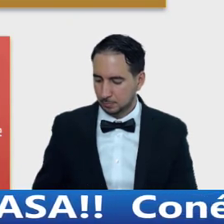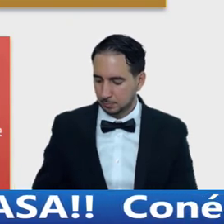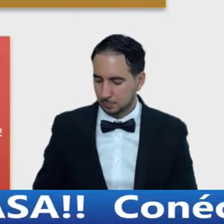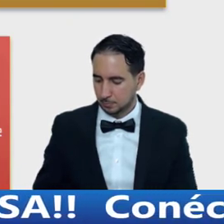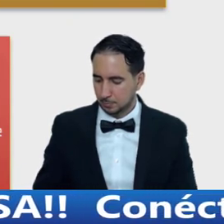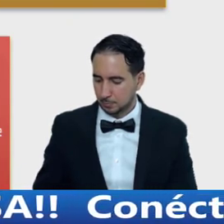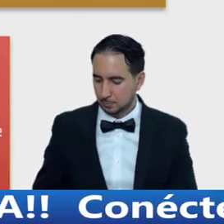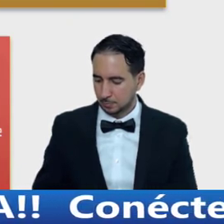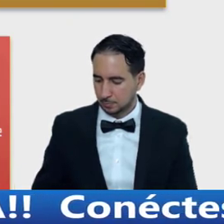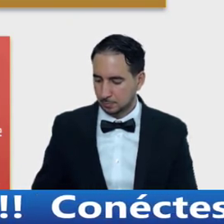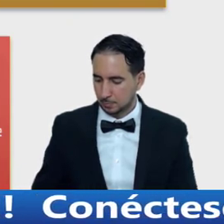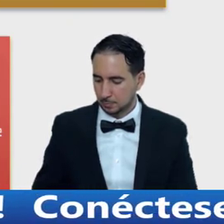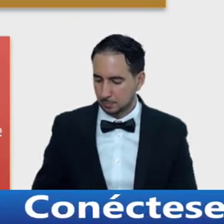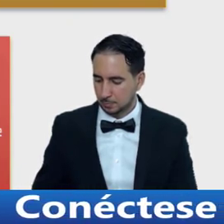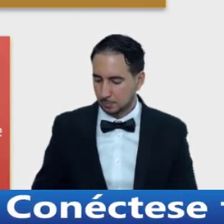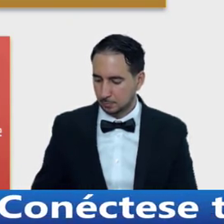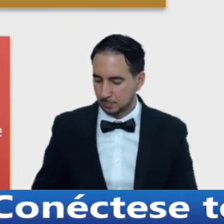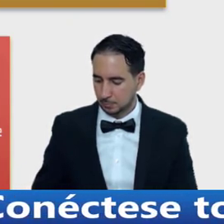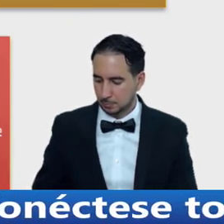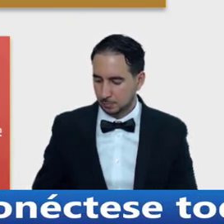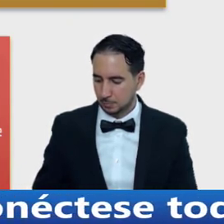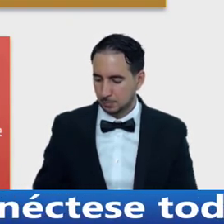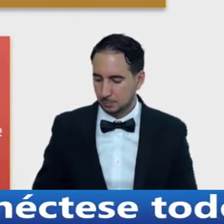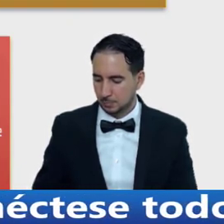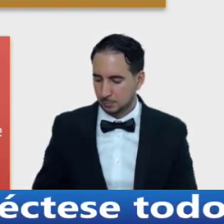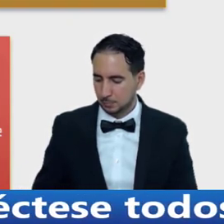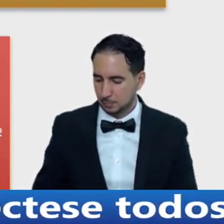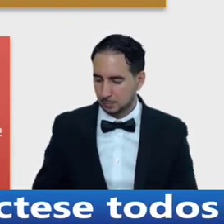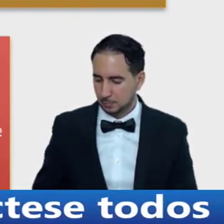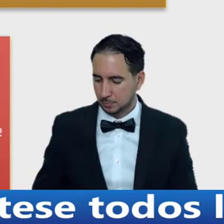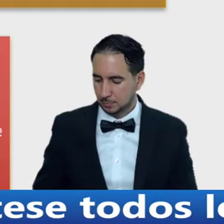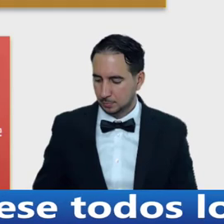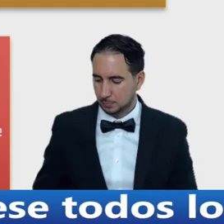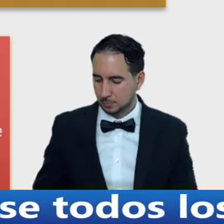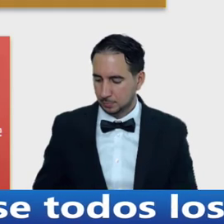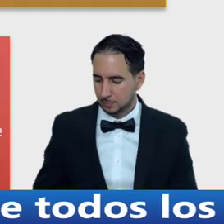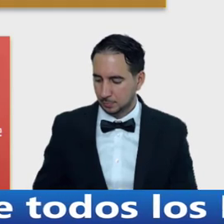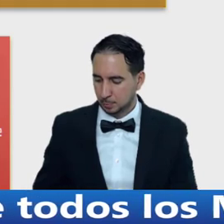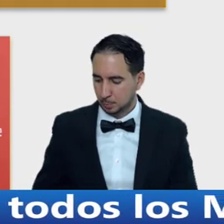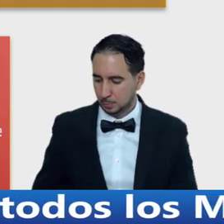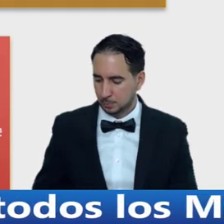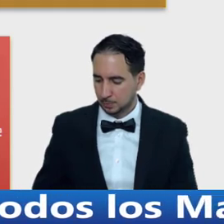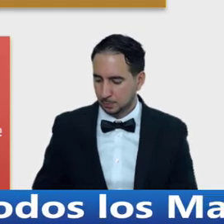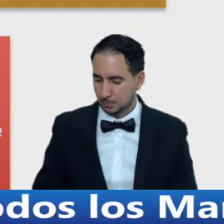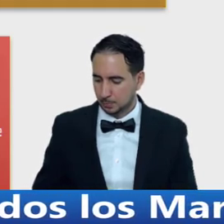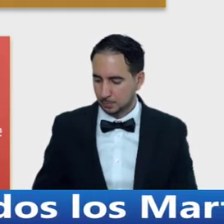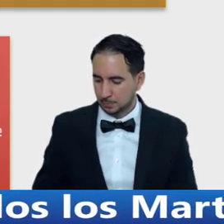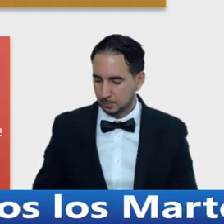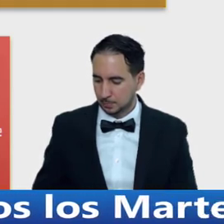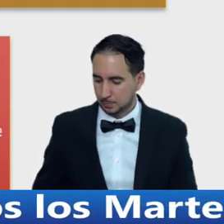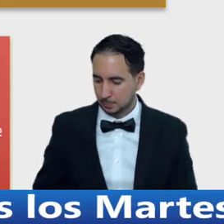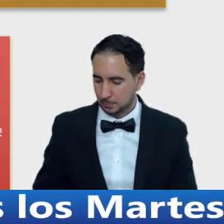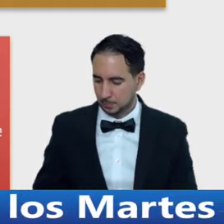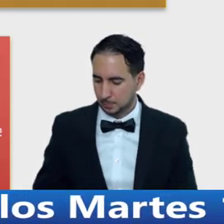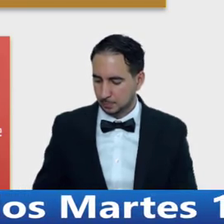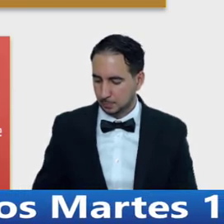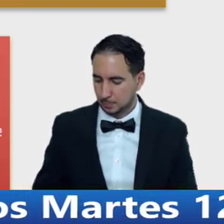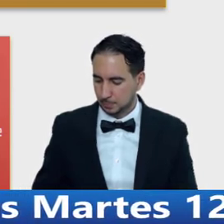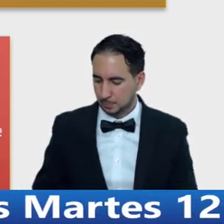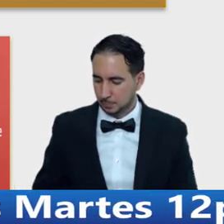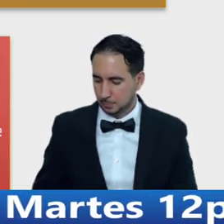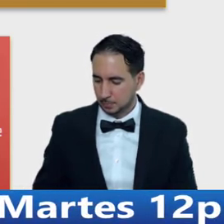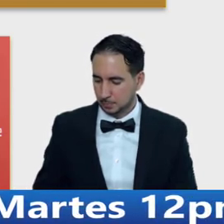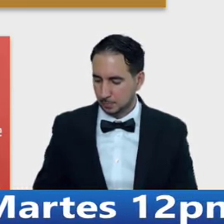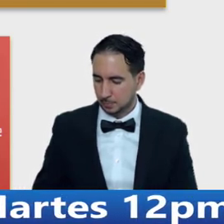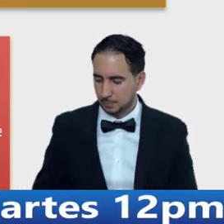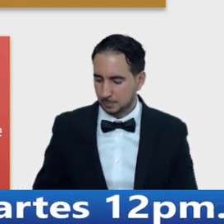sinceramente, con toda la experiencia que yo he estudiado de los realtos, casi todos trabajan los siete días de la semana a cualquier hora hasta bien